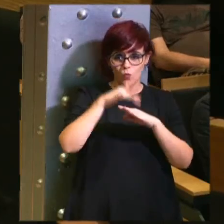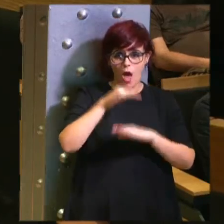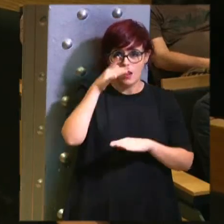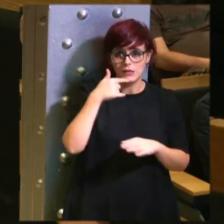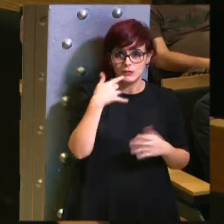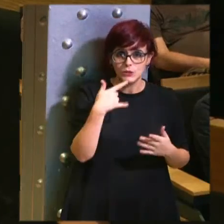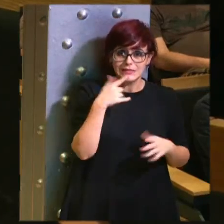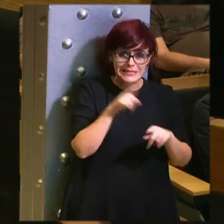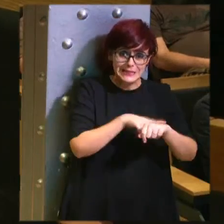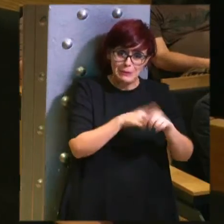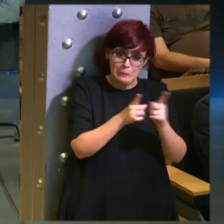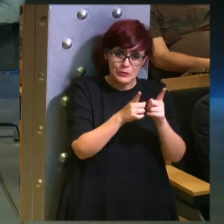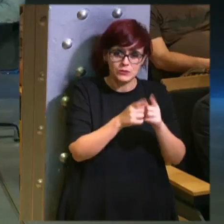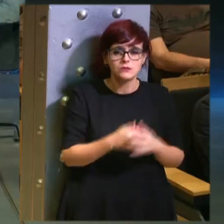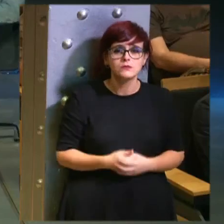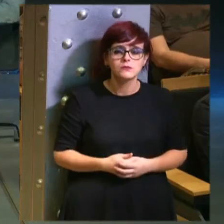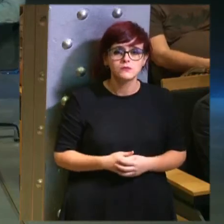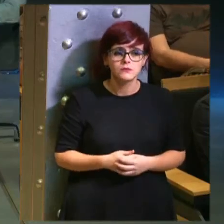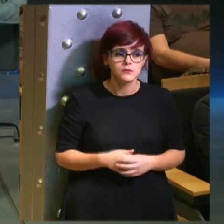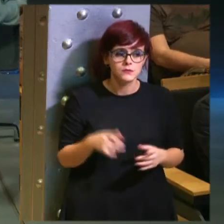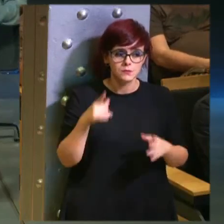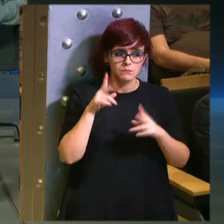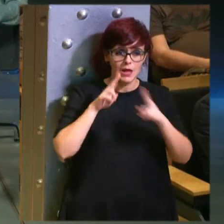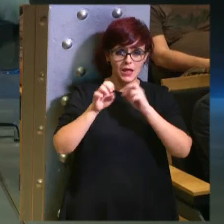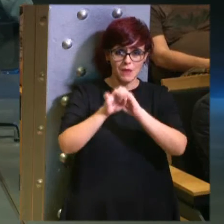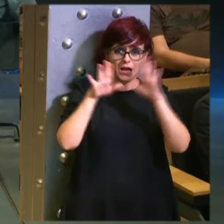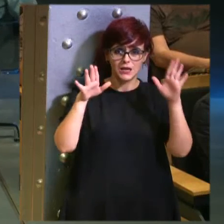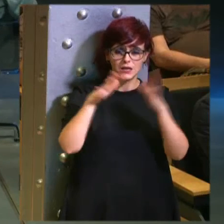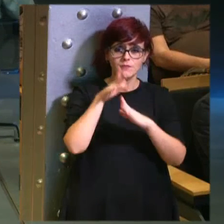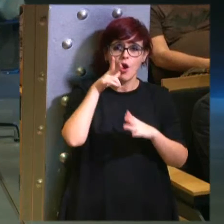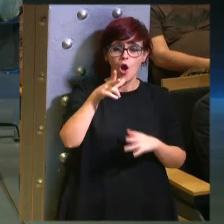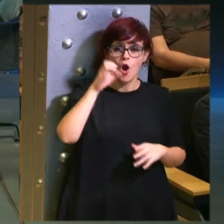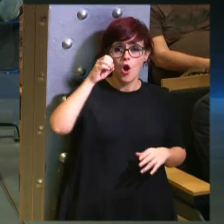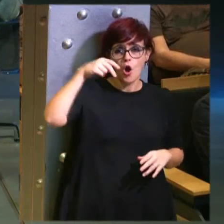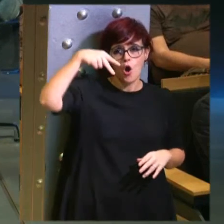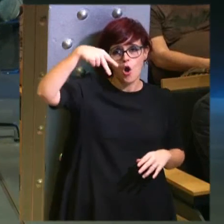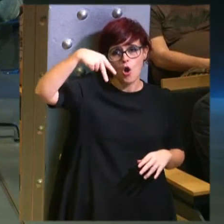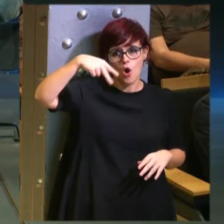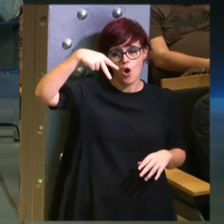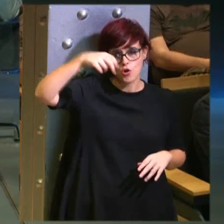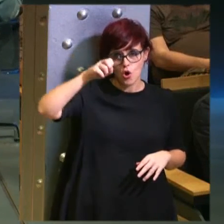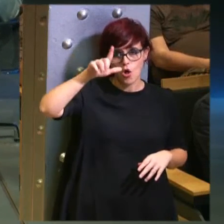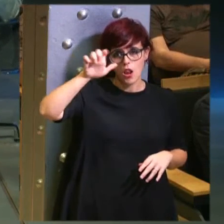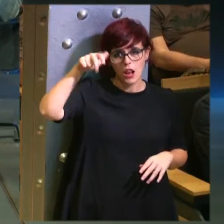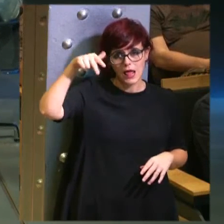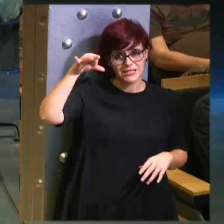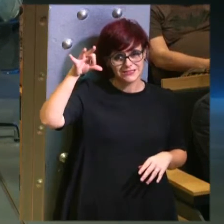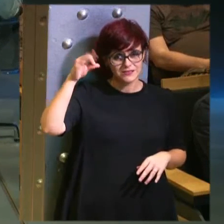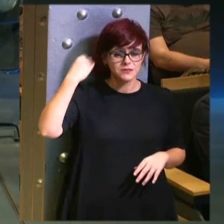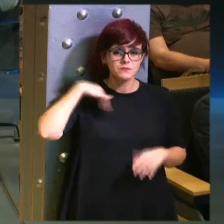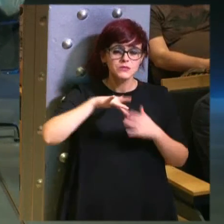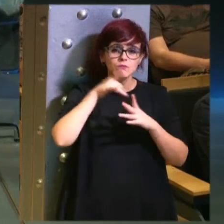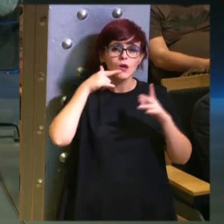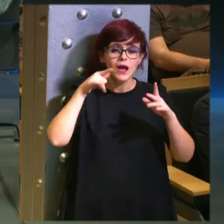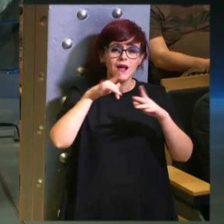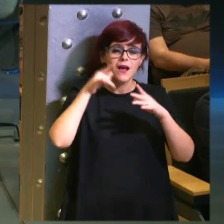tiempo. Por clarificar un poco, para los que no lo conozcáis, HoloLens son una gafa de realidad aumentada. La diferencia con la realidad virtual es que en la